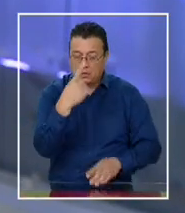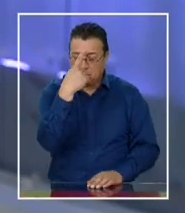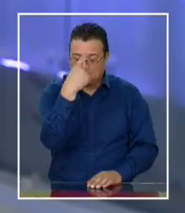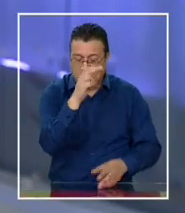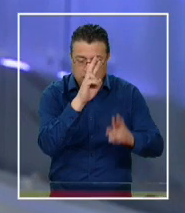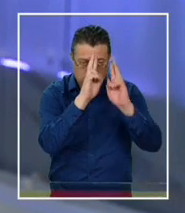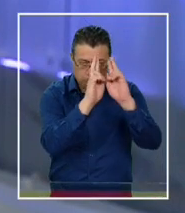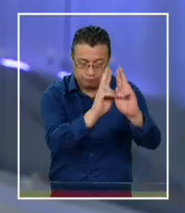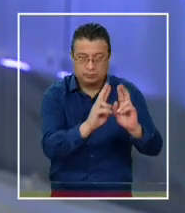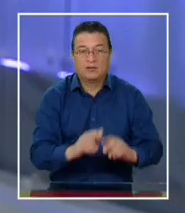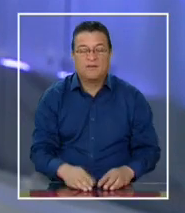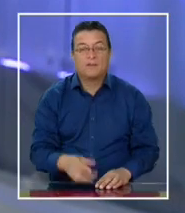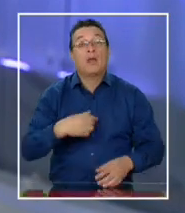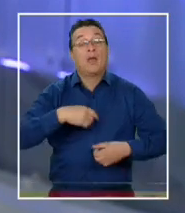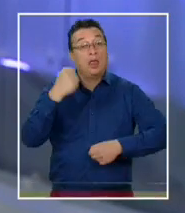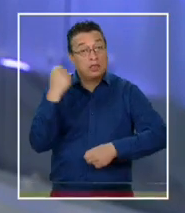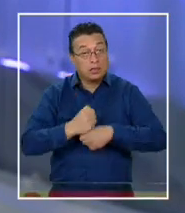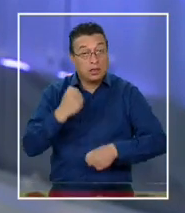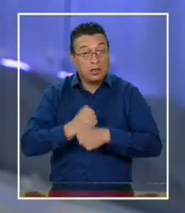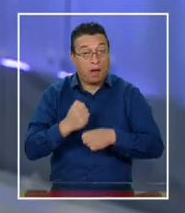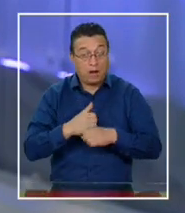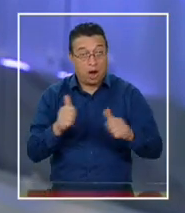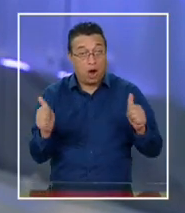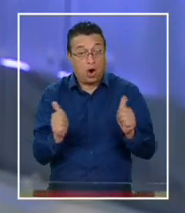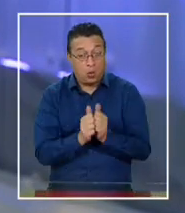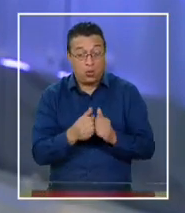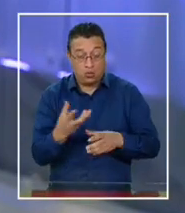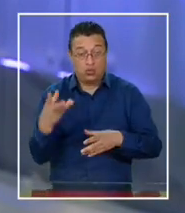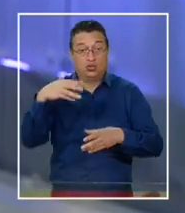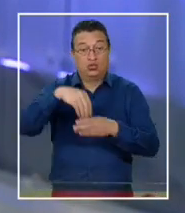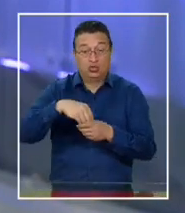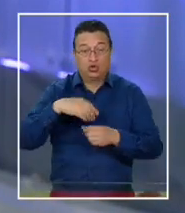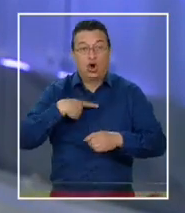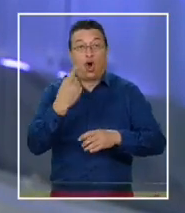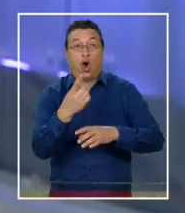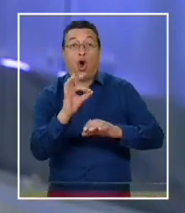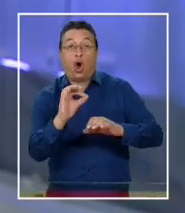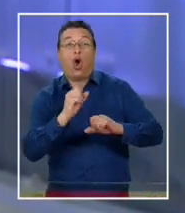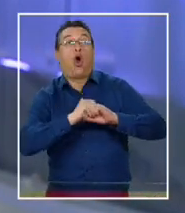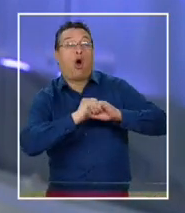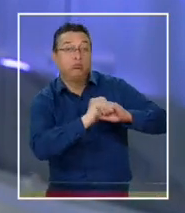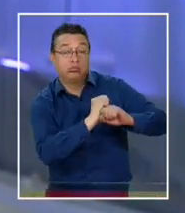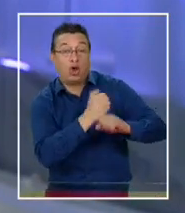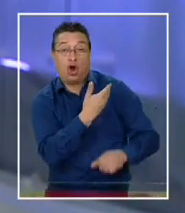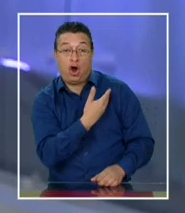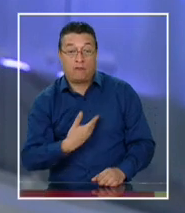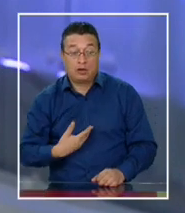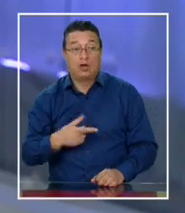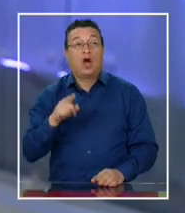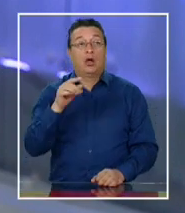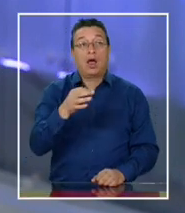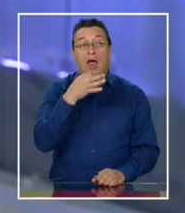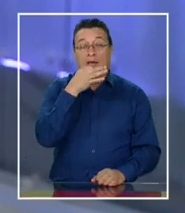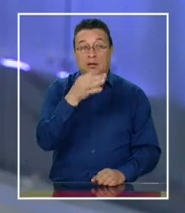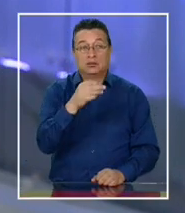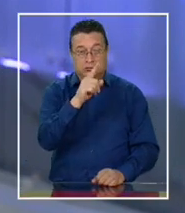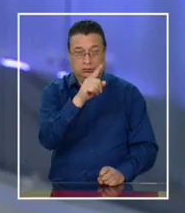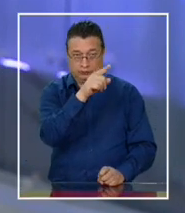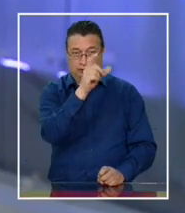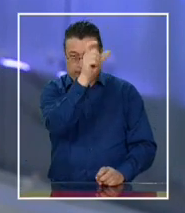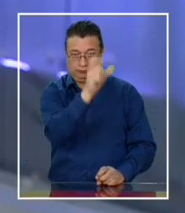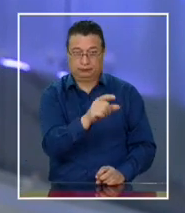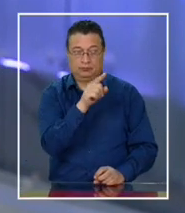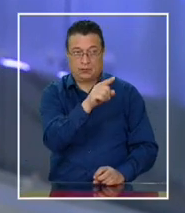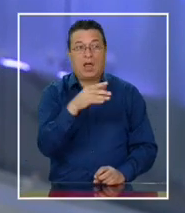y cuando se trabaja con con ella o cuando se le es opositora se le considera en un lugar que